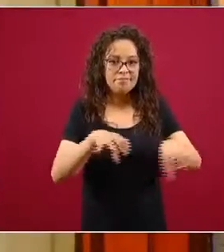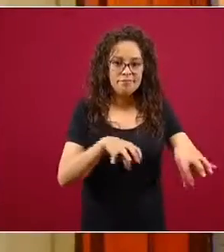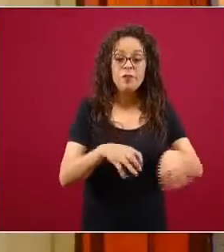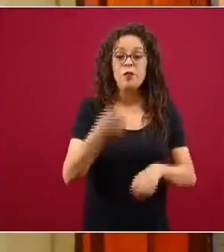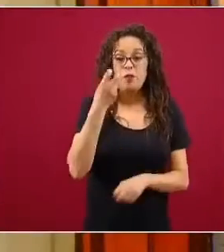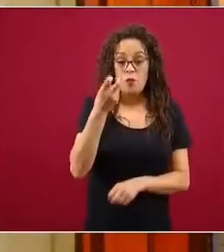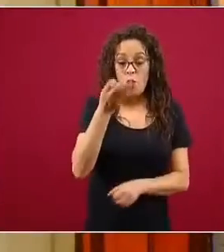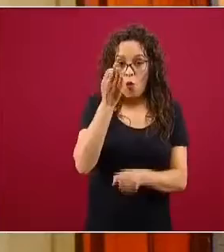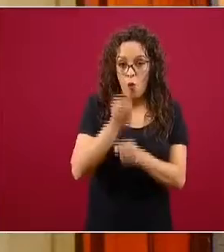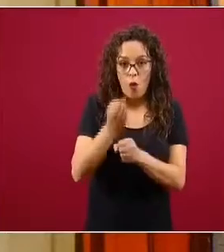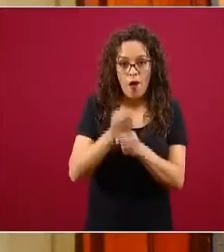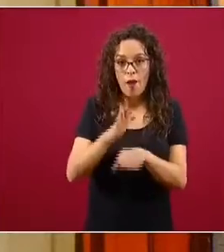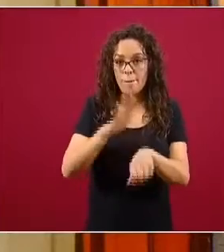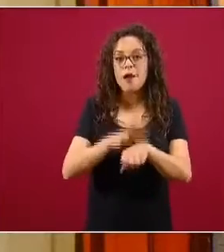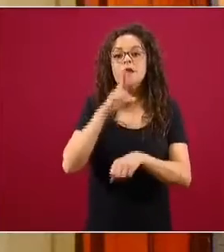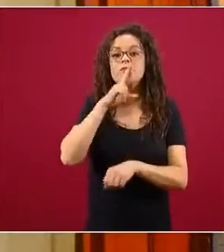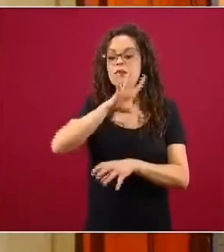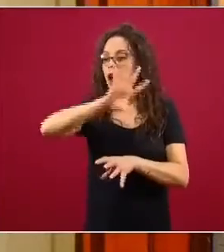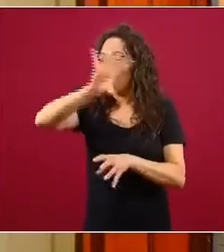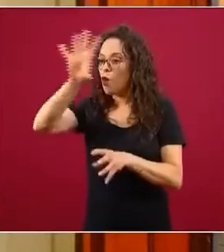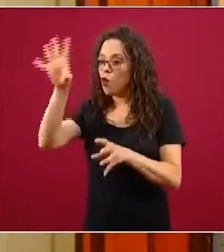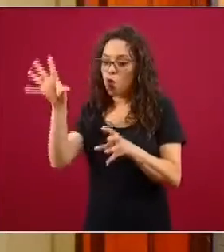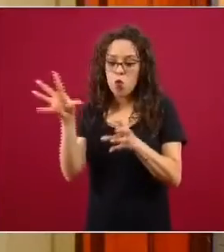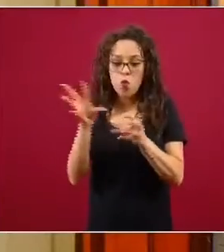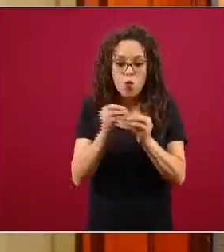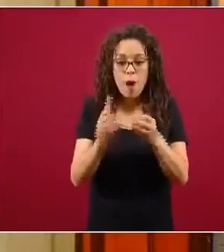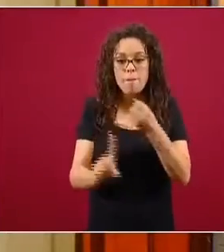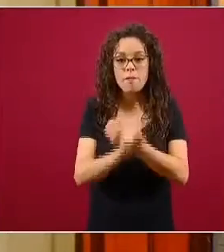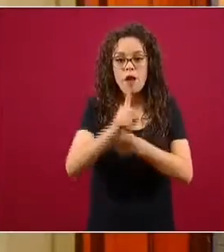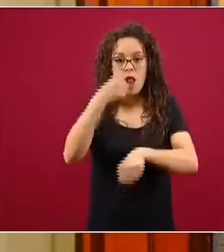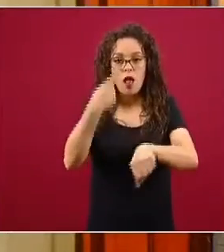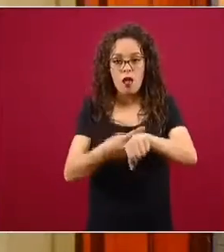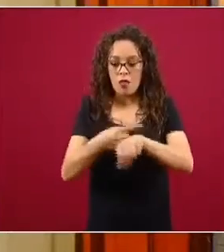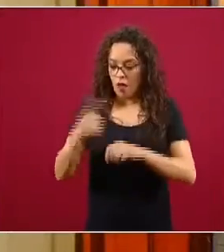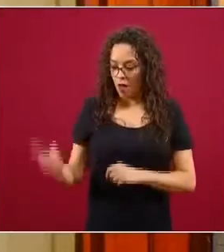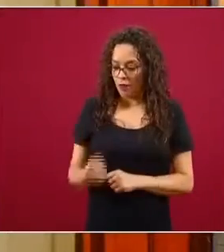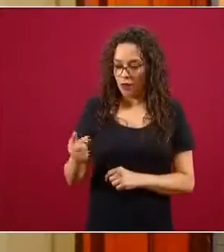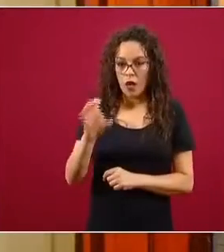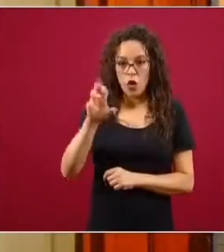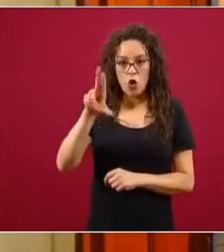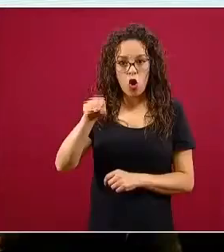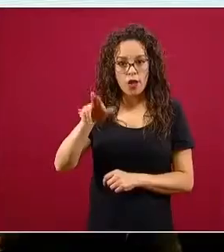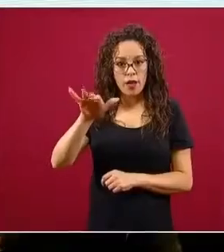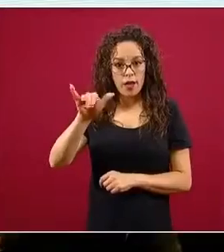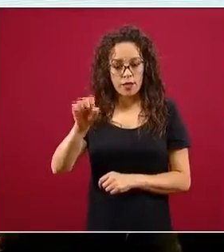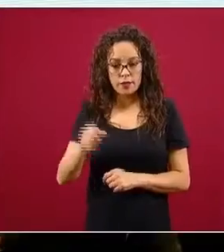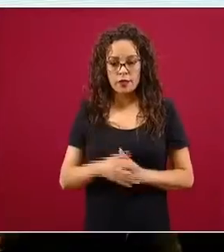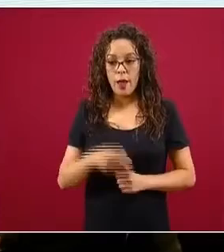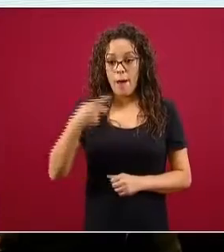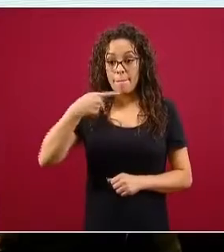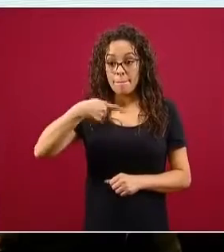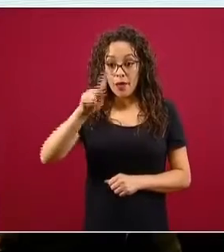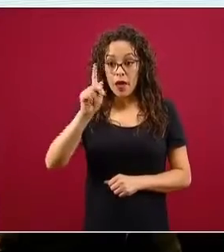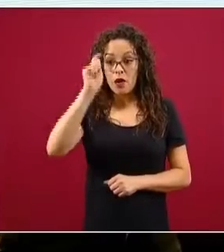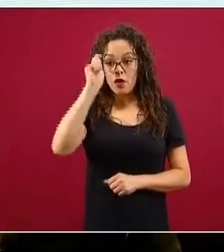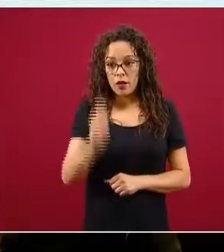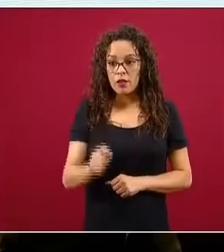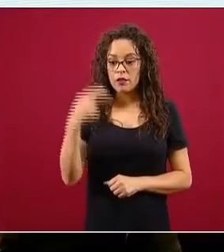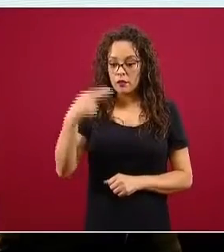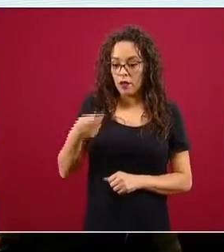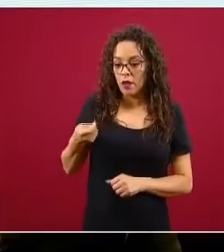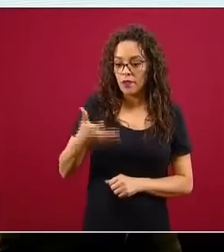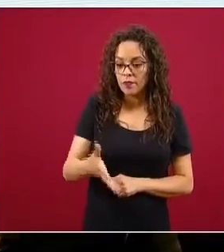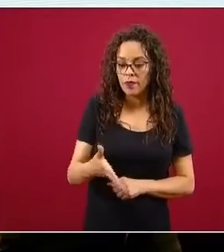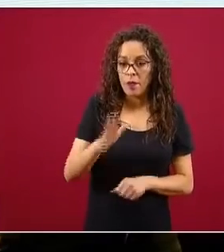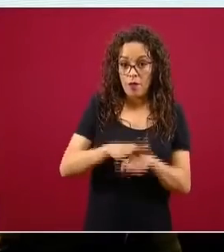manera integrada el problema de las enfermedades crónicas en general, pero específicamente de las enfermedades que llamamos cardiometabólicas,